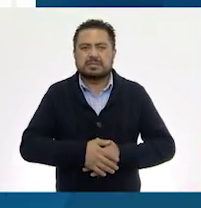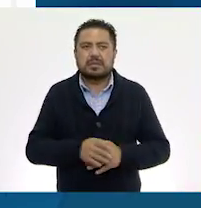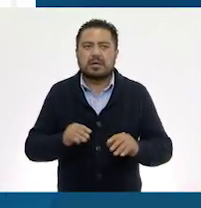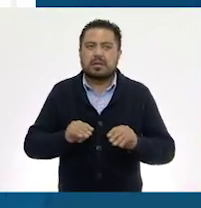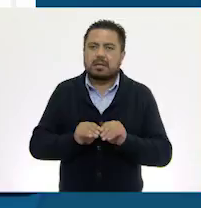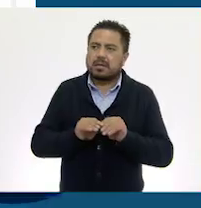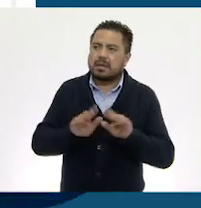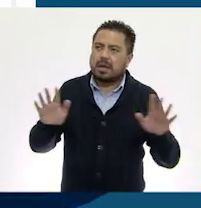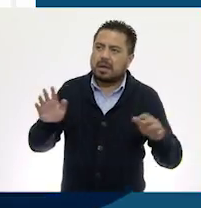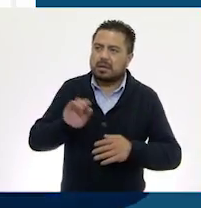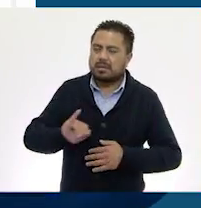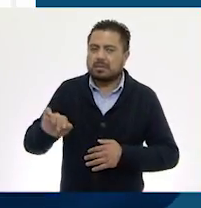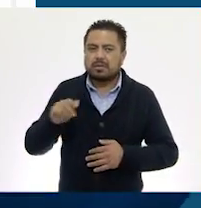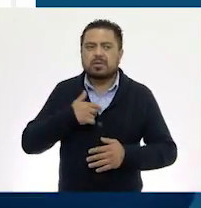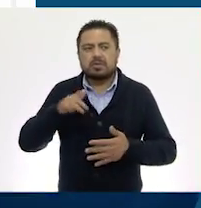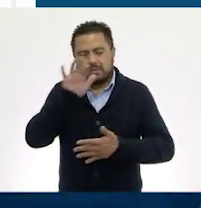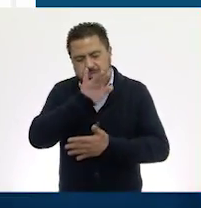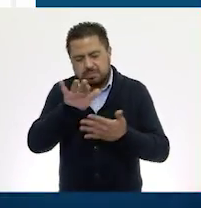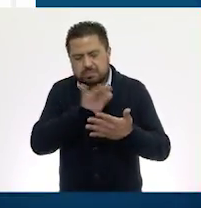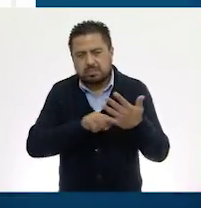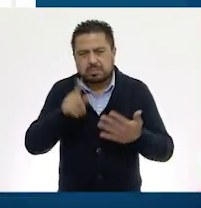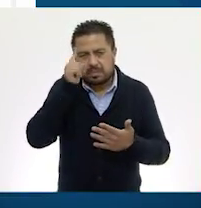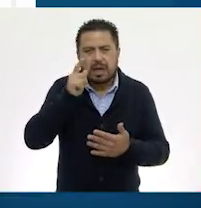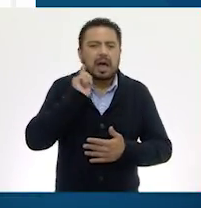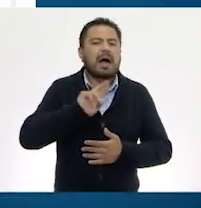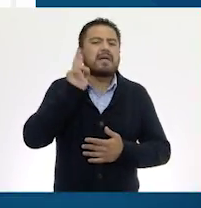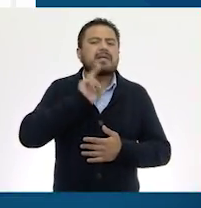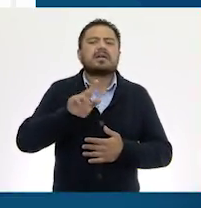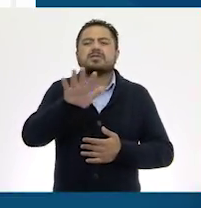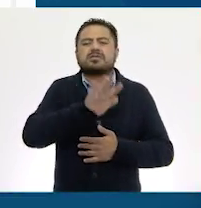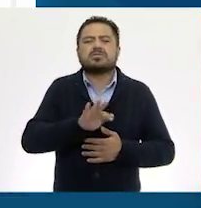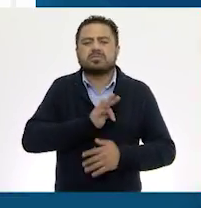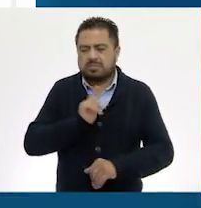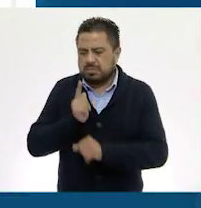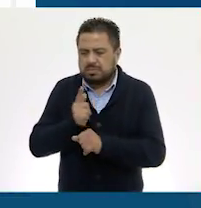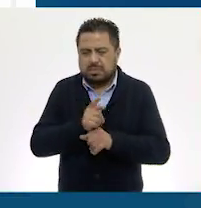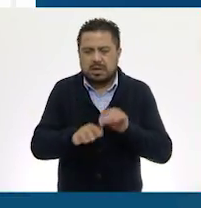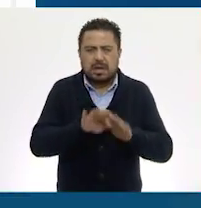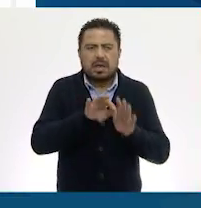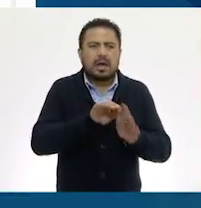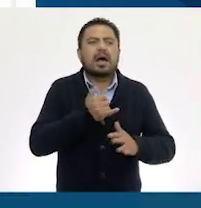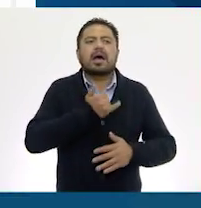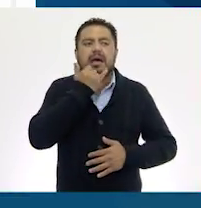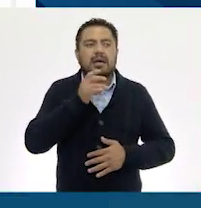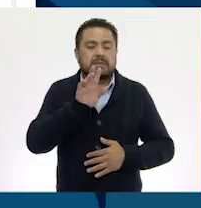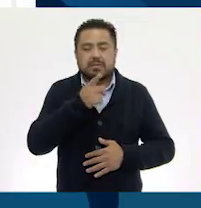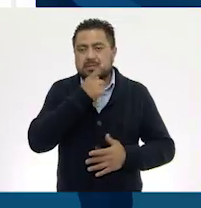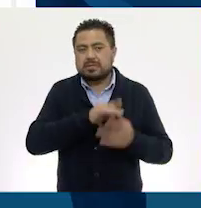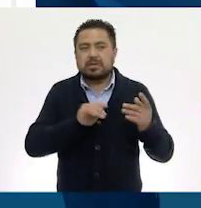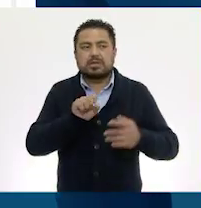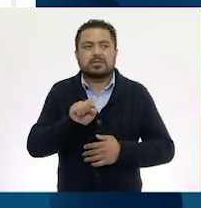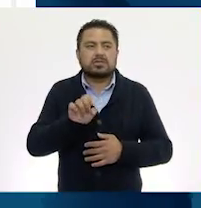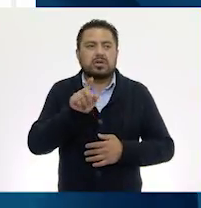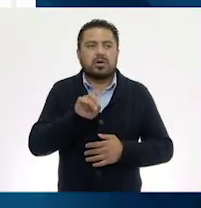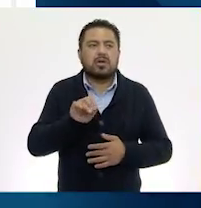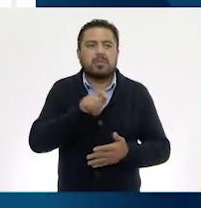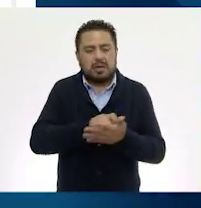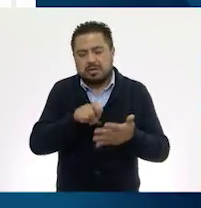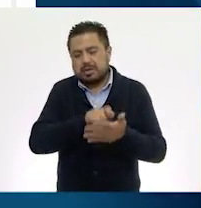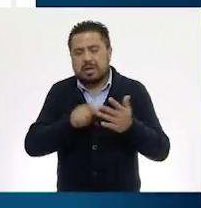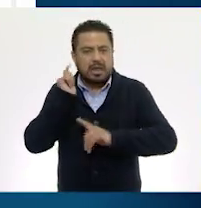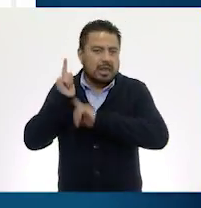Claro que sí. Lo voy a leer para que vamos a ver si podemos identificar algún error. Dice así: Esopo,